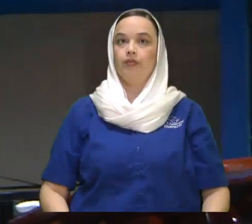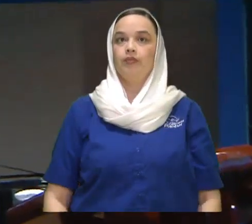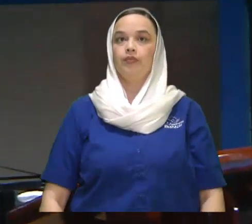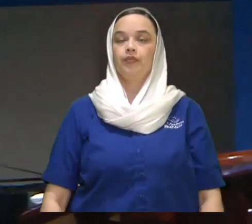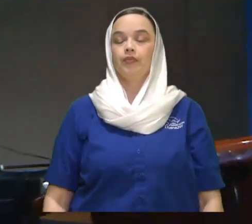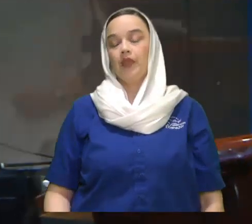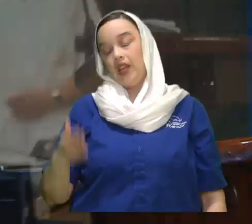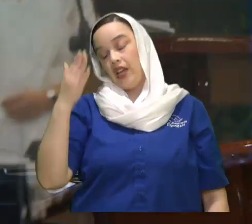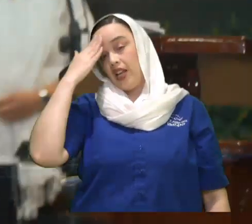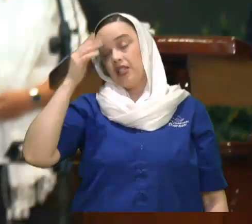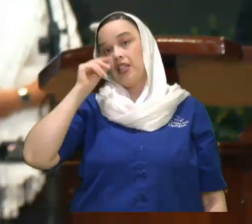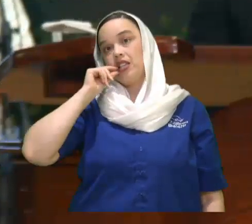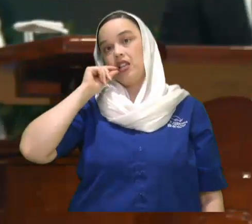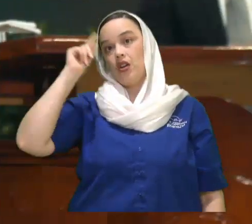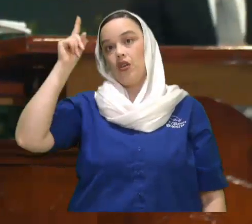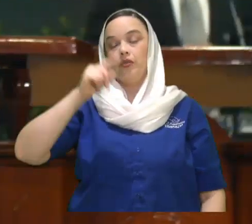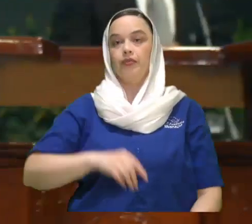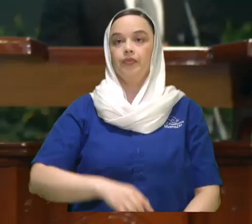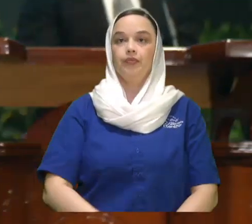gracias señor